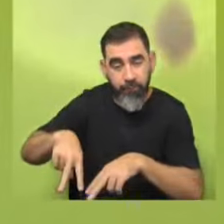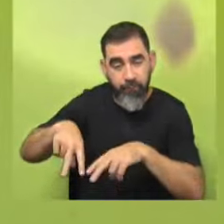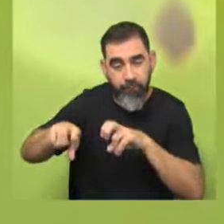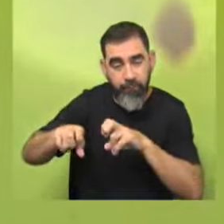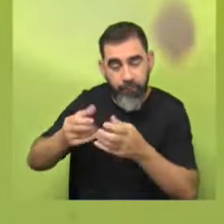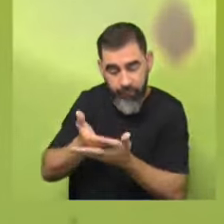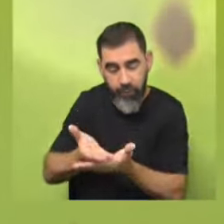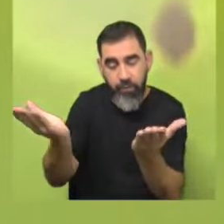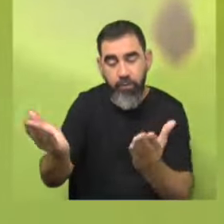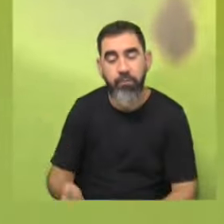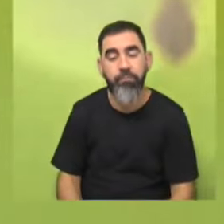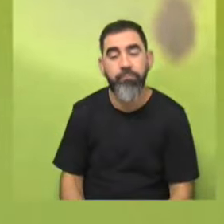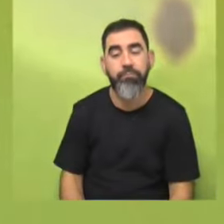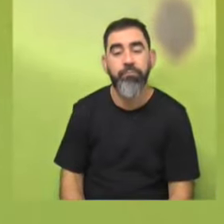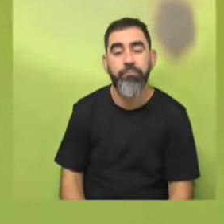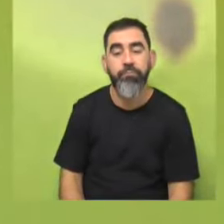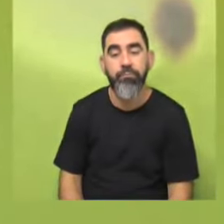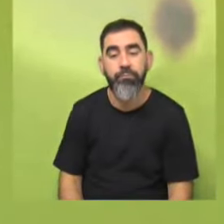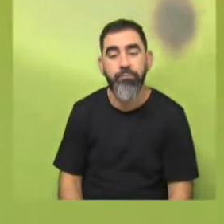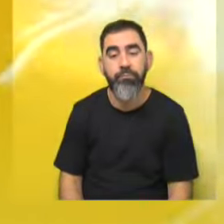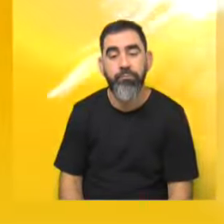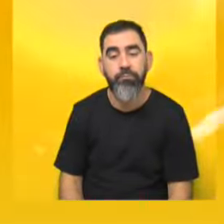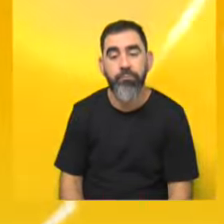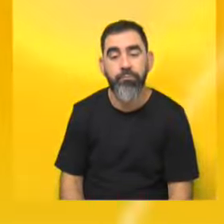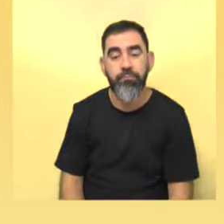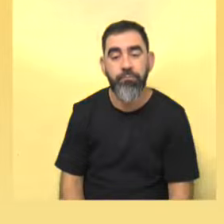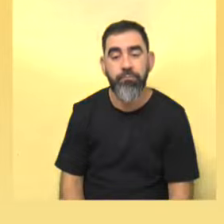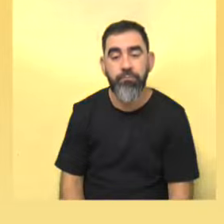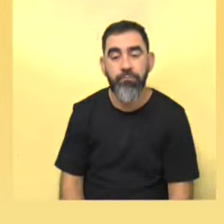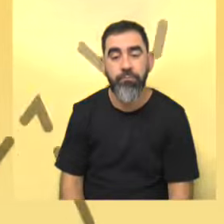lo compartimos en la primera parte de su informe.